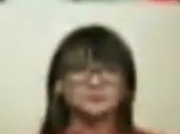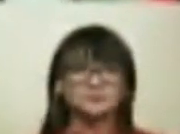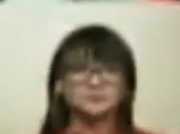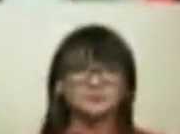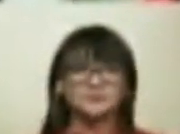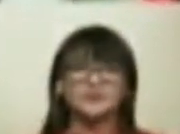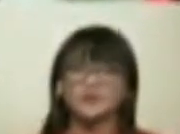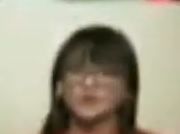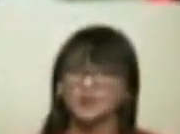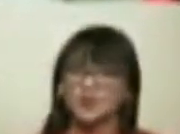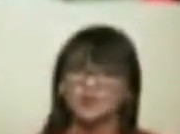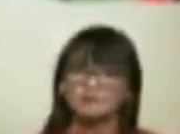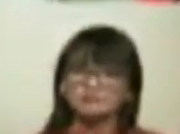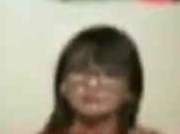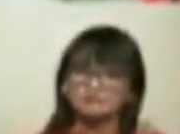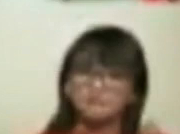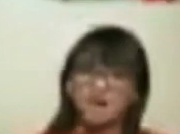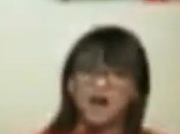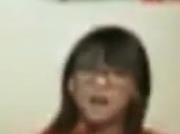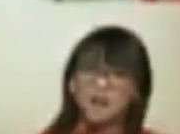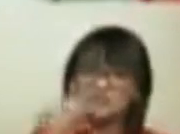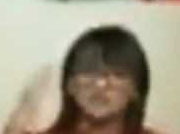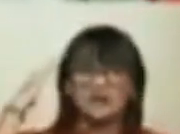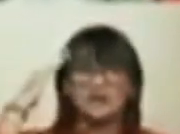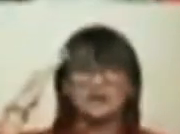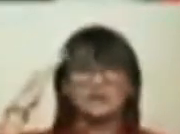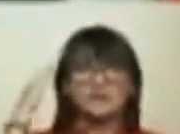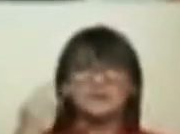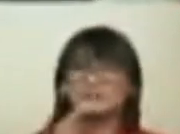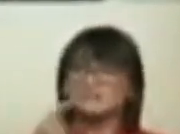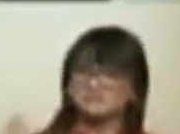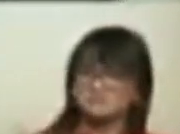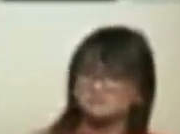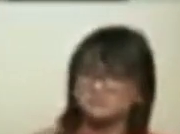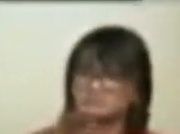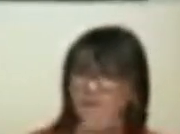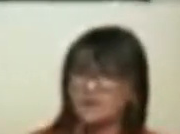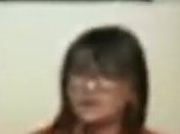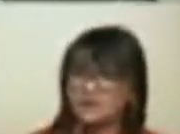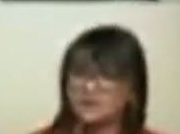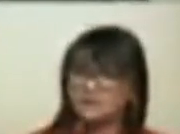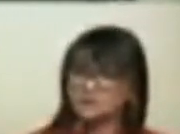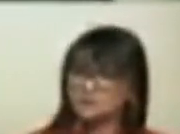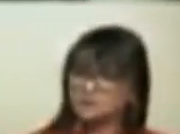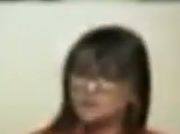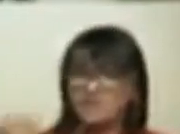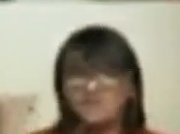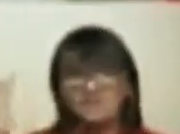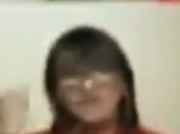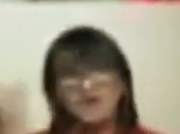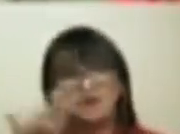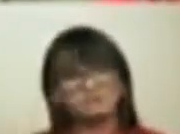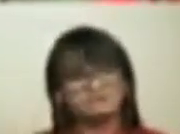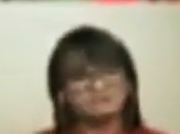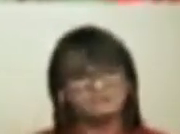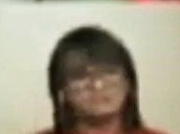en todo somos gentes que sabemos de diálogo de le basta idea